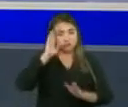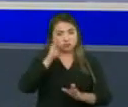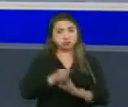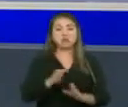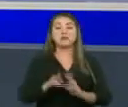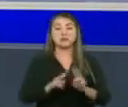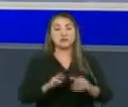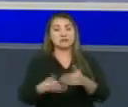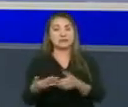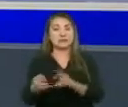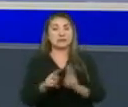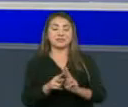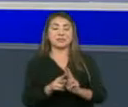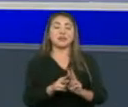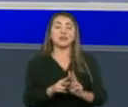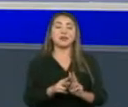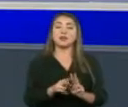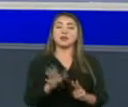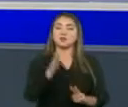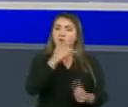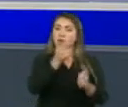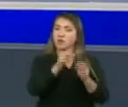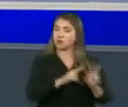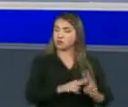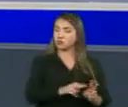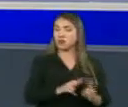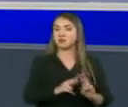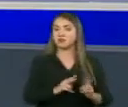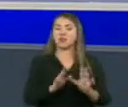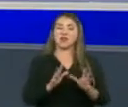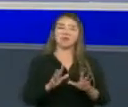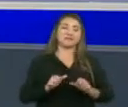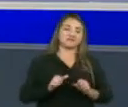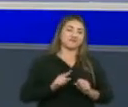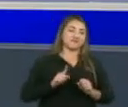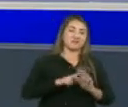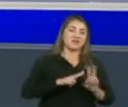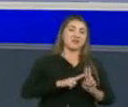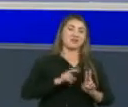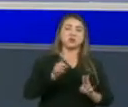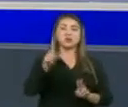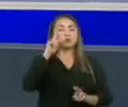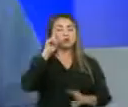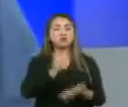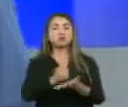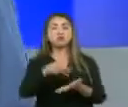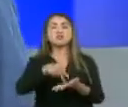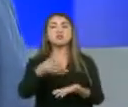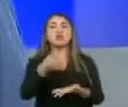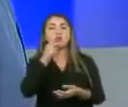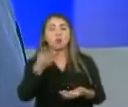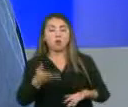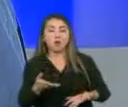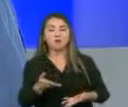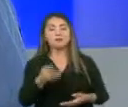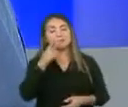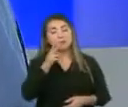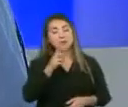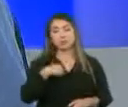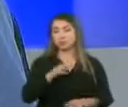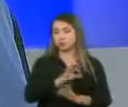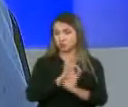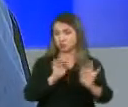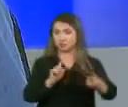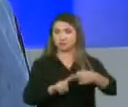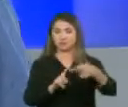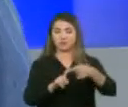es una buena solución hacerse un lado en este momento. ¿Usted en qué posición está? Mire, le voy a dar mi opinión aunque me reten después. Yo no